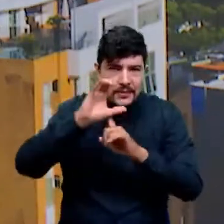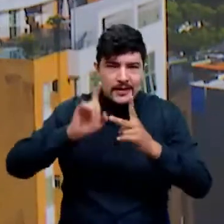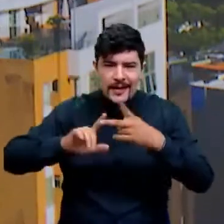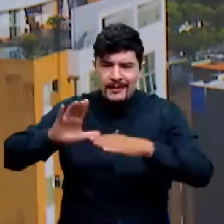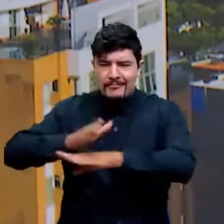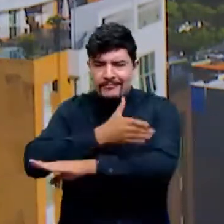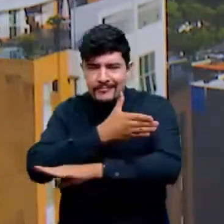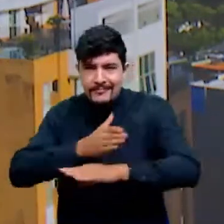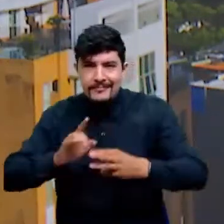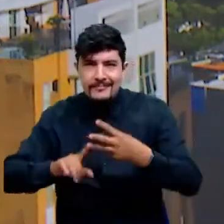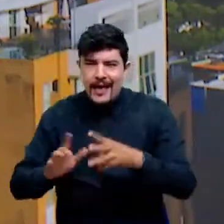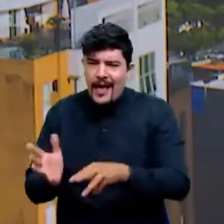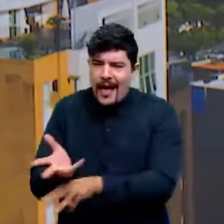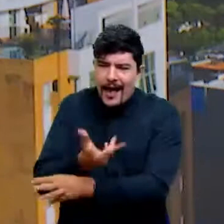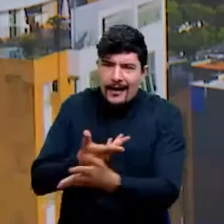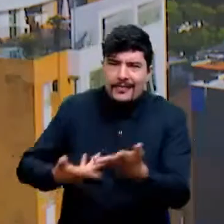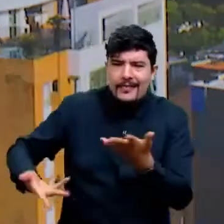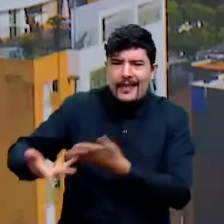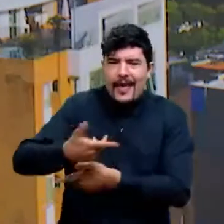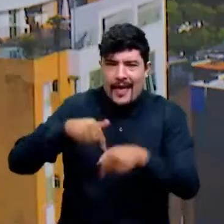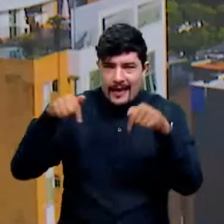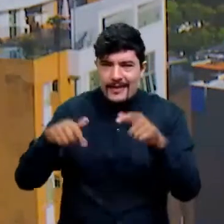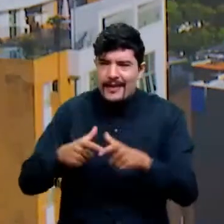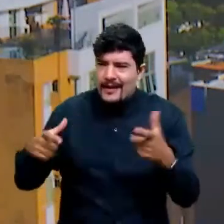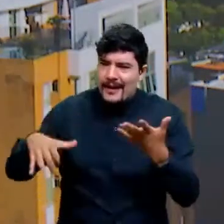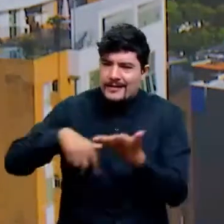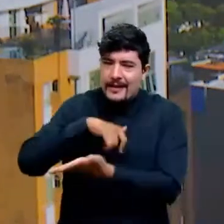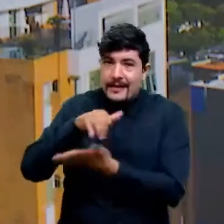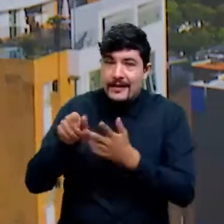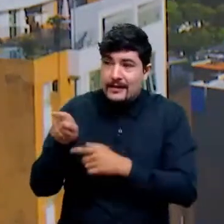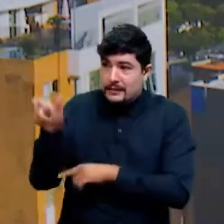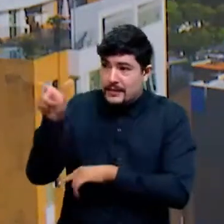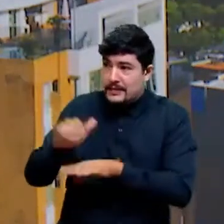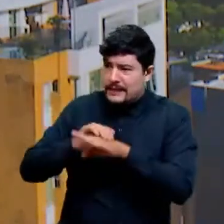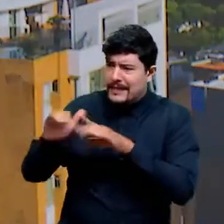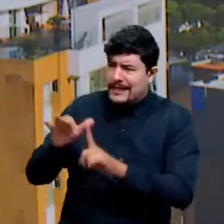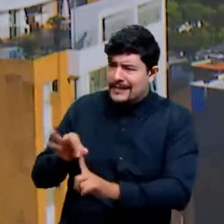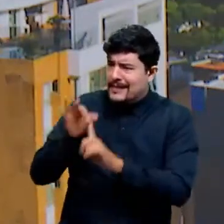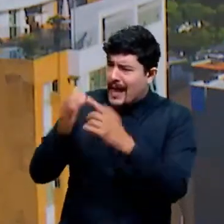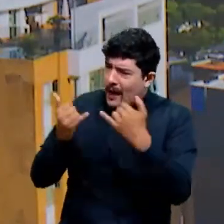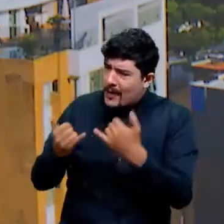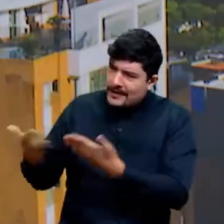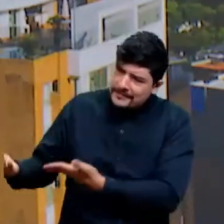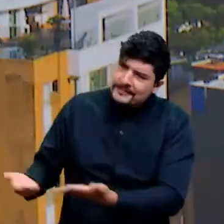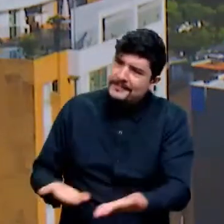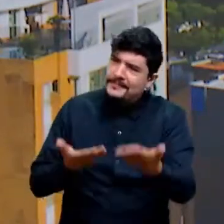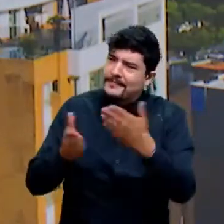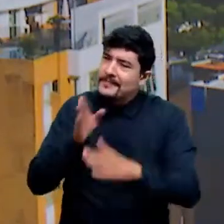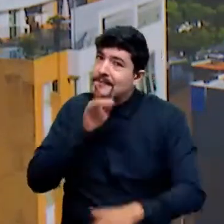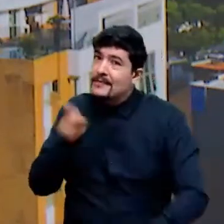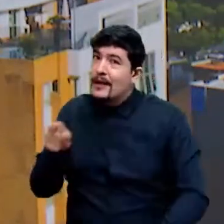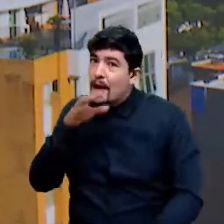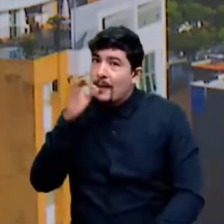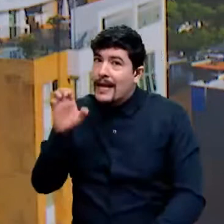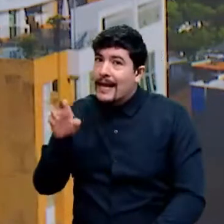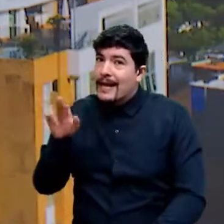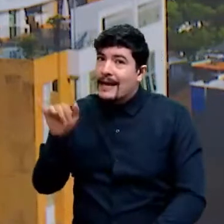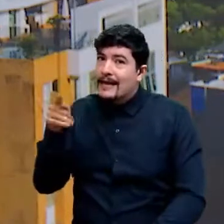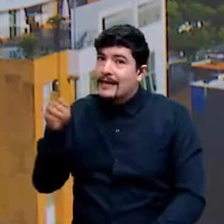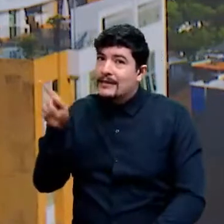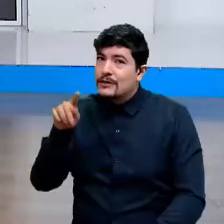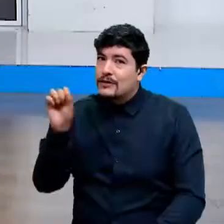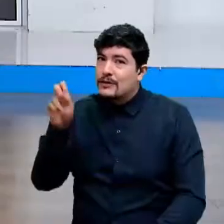música, de arte aquí en nuestro Gran Santander. Hoy tengo un invitado muy especial a quien le doy la bienvenida. Él es Erickson